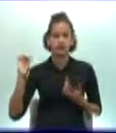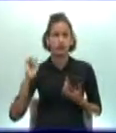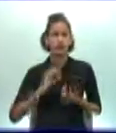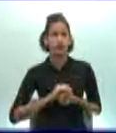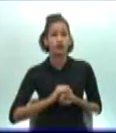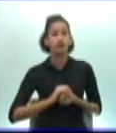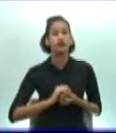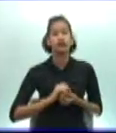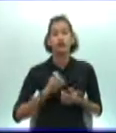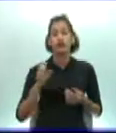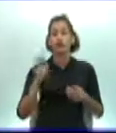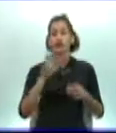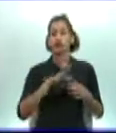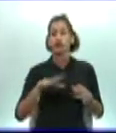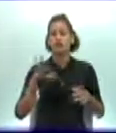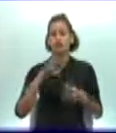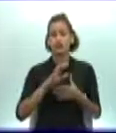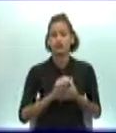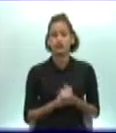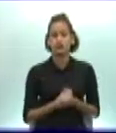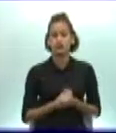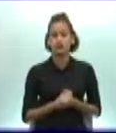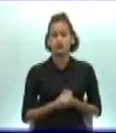respecto al meridiano de Greenwich.